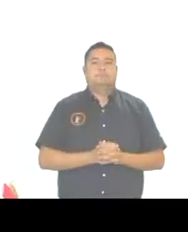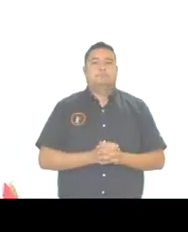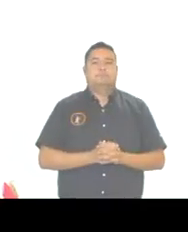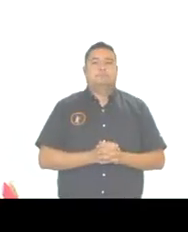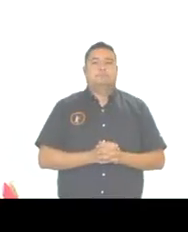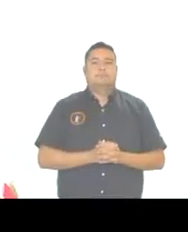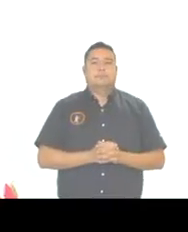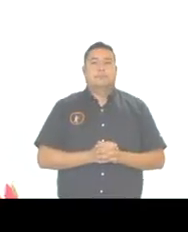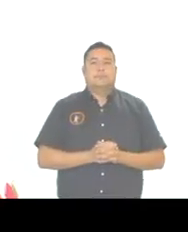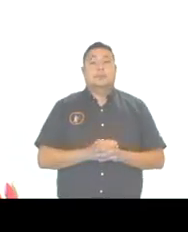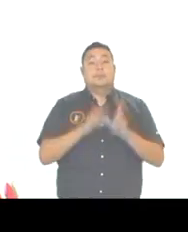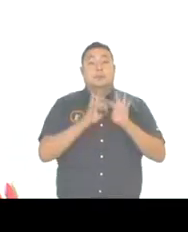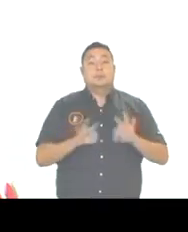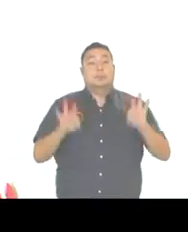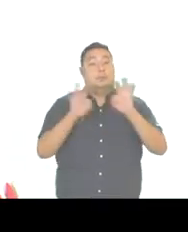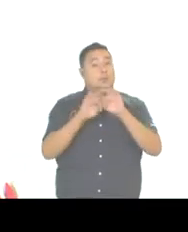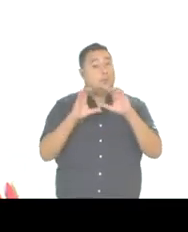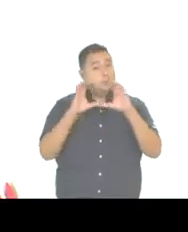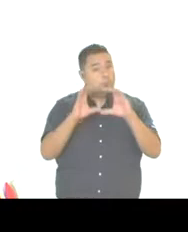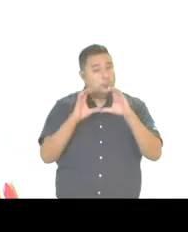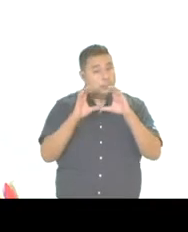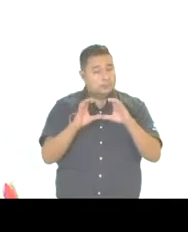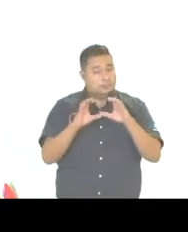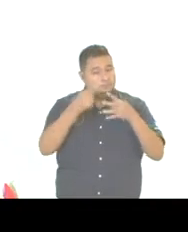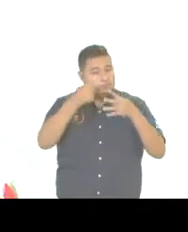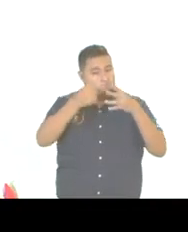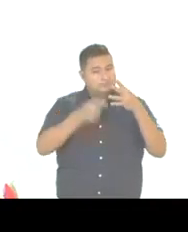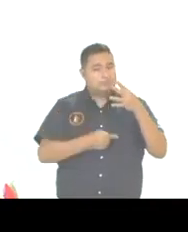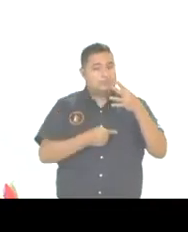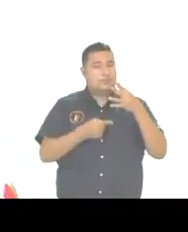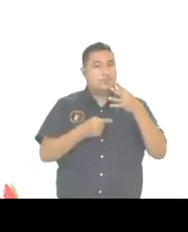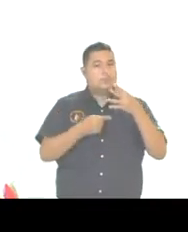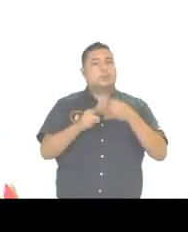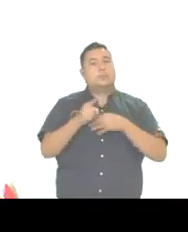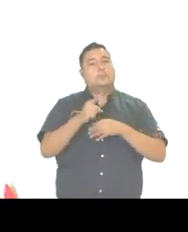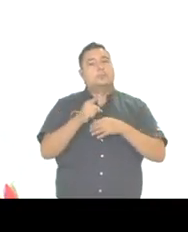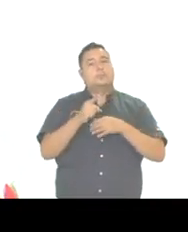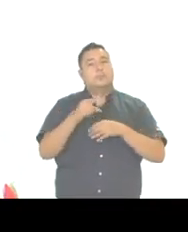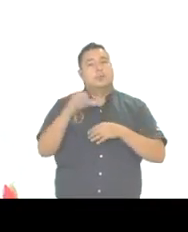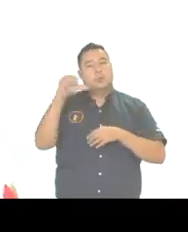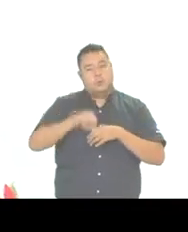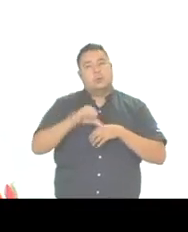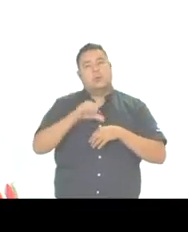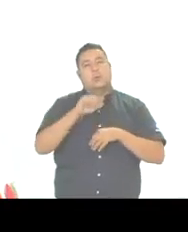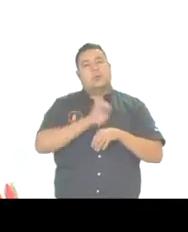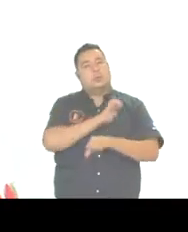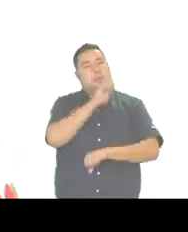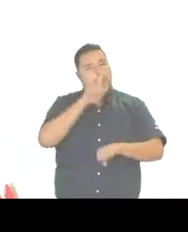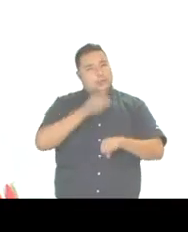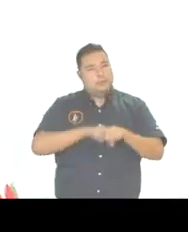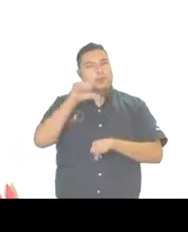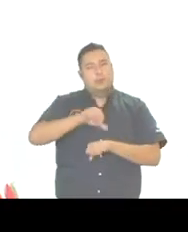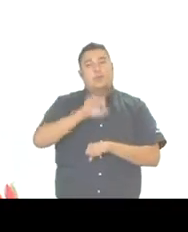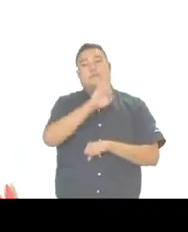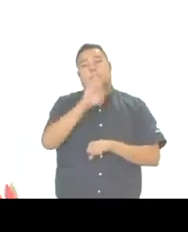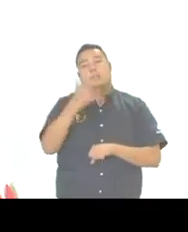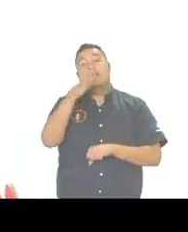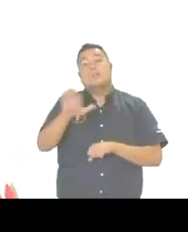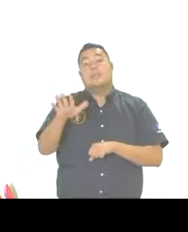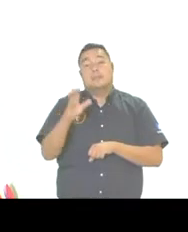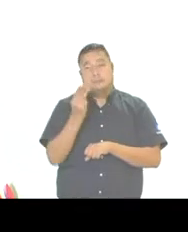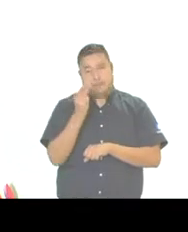Hay medidas de prevención y yo el día de hoy les haría un llamado especial nuevamente por la fecha